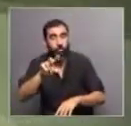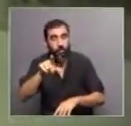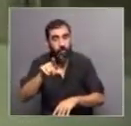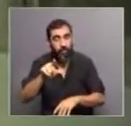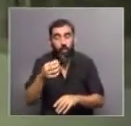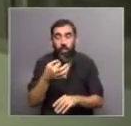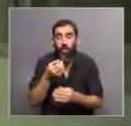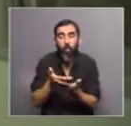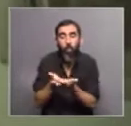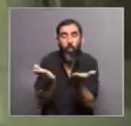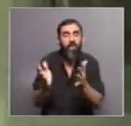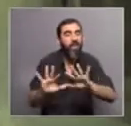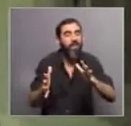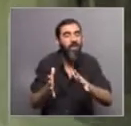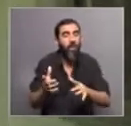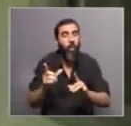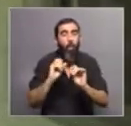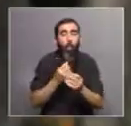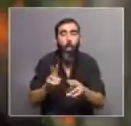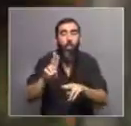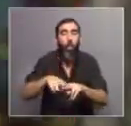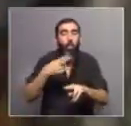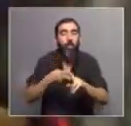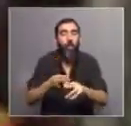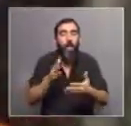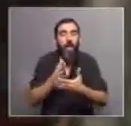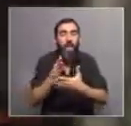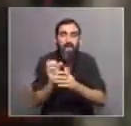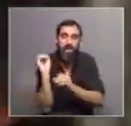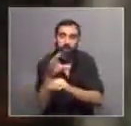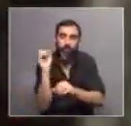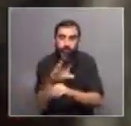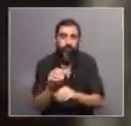que nos indica cuándo tenemos que recargar la leña.